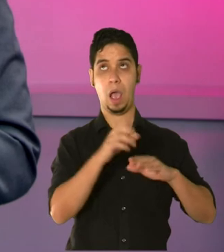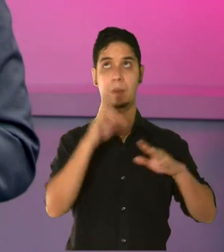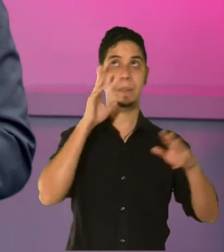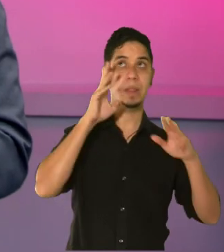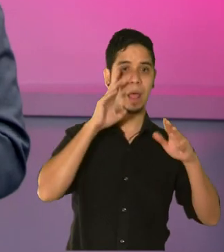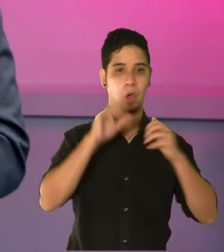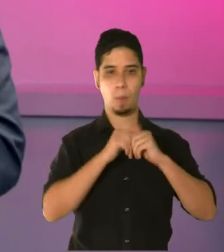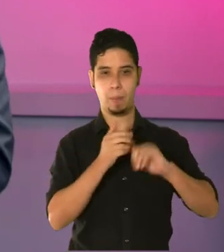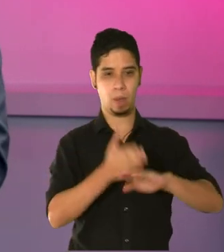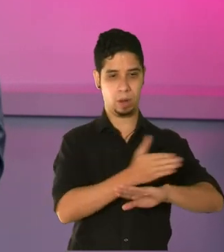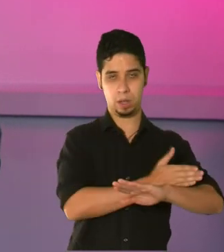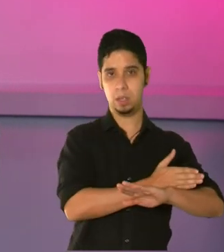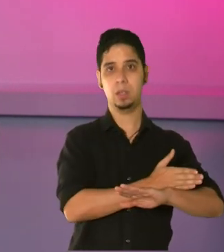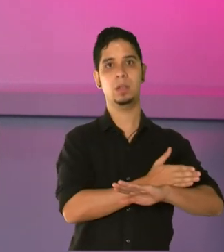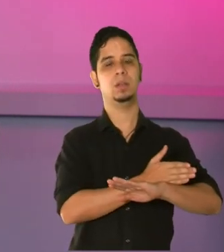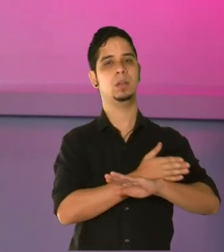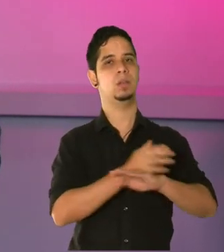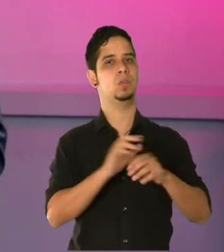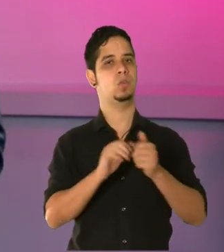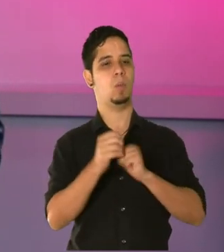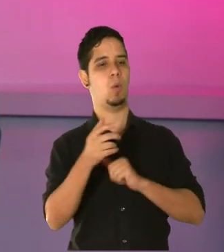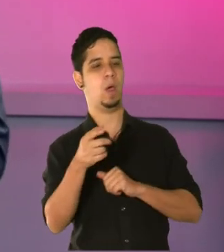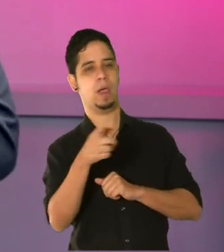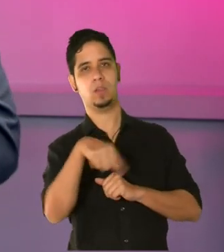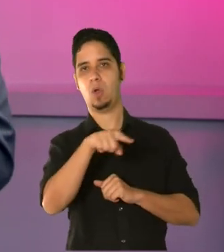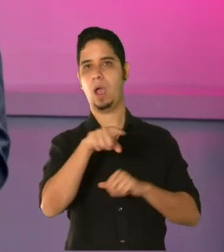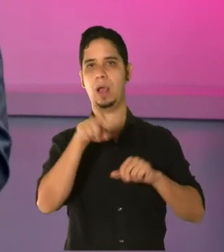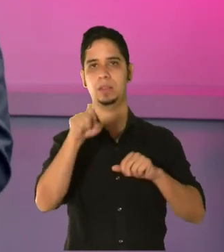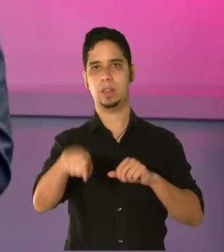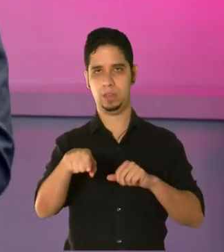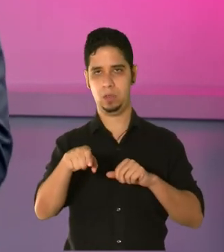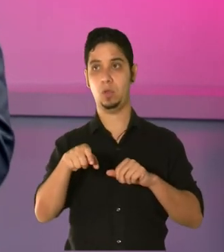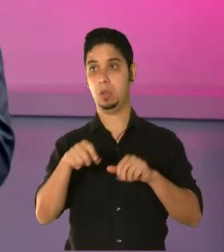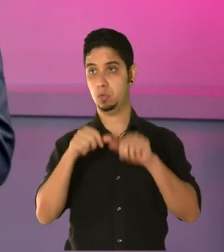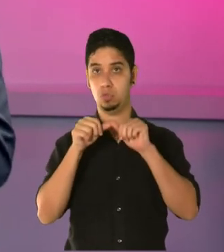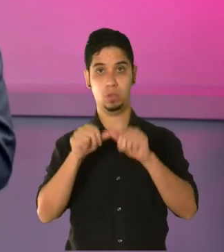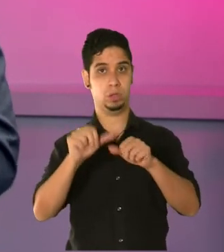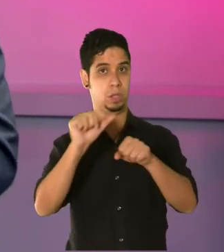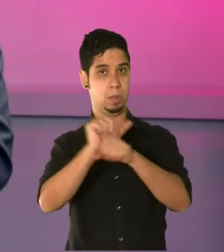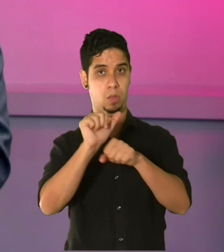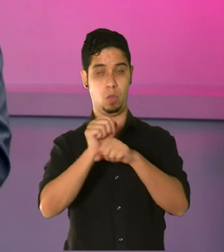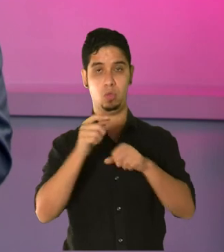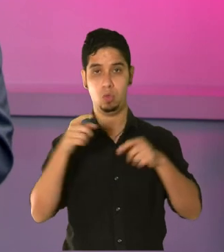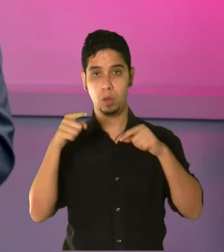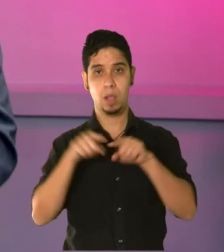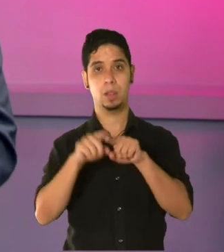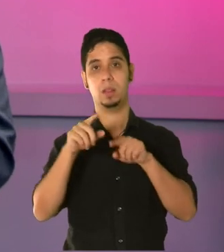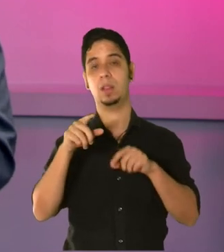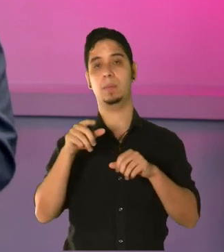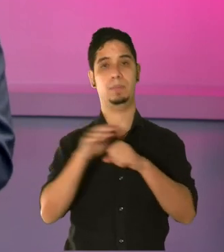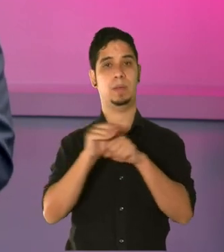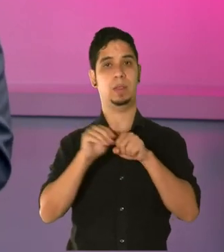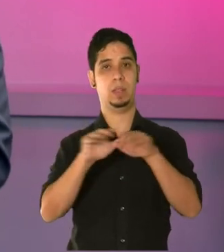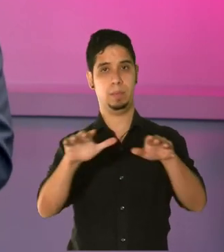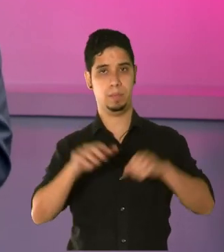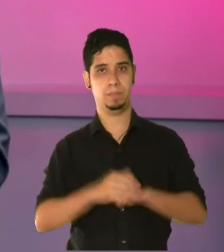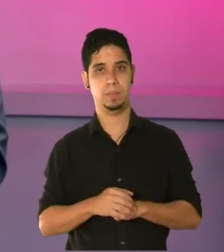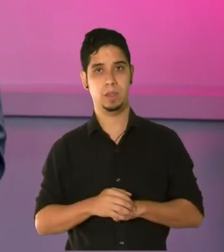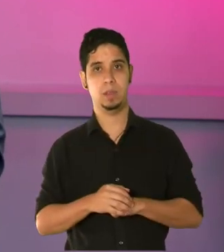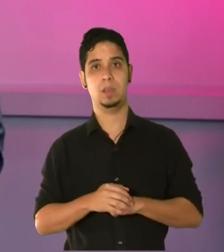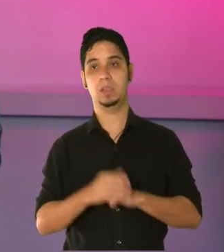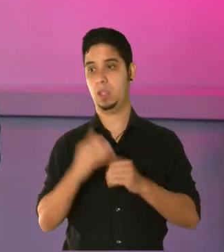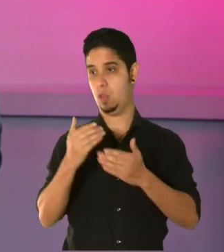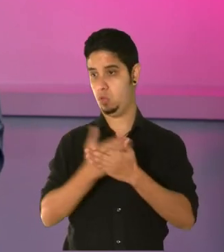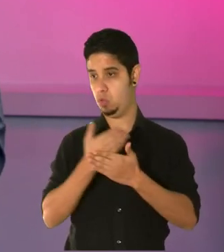el camino o como han tenido que mantenerse en pie durante esta pandemia y sobre todo ese mercado que se abre a propósito del